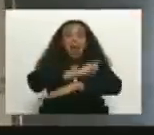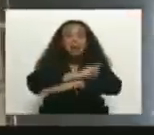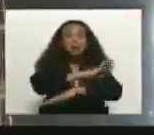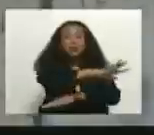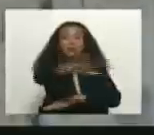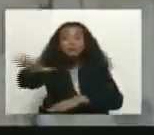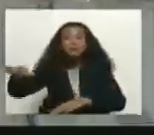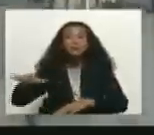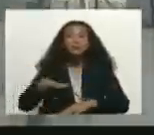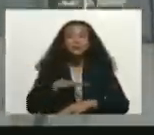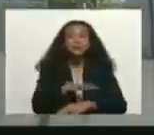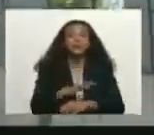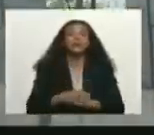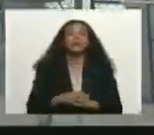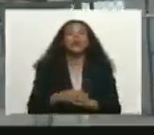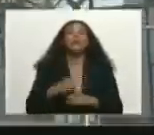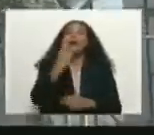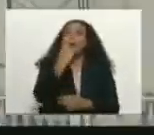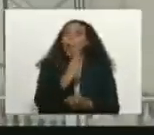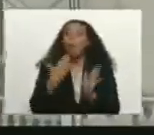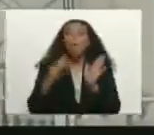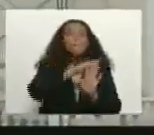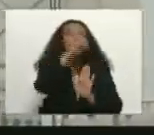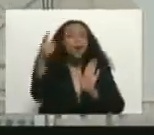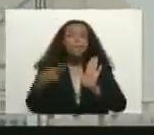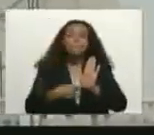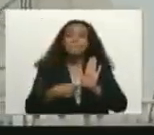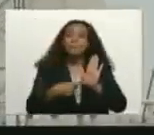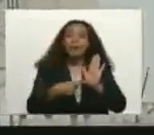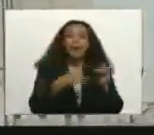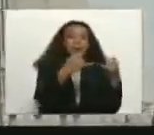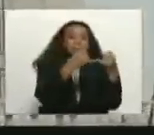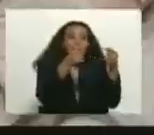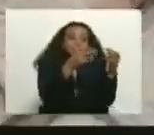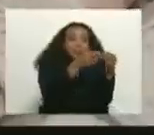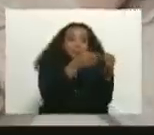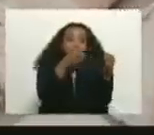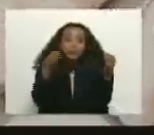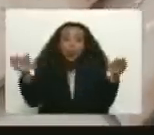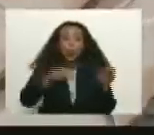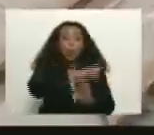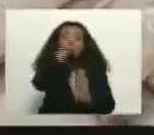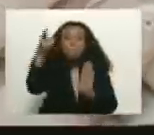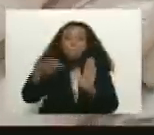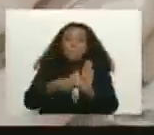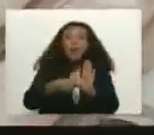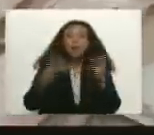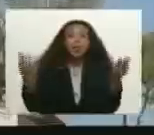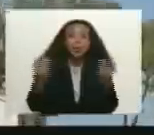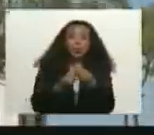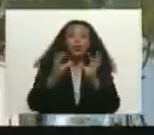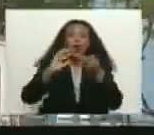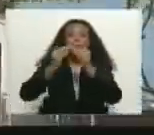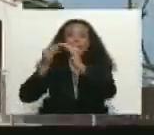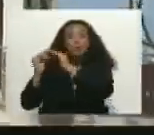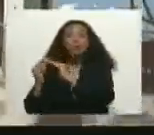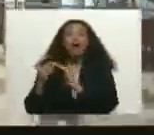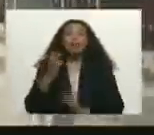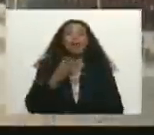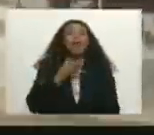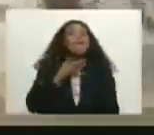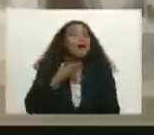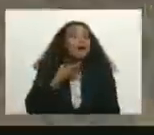Sí, 25.000. Tenemos que cubrir completamente ese trecho, ¿eh? Hacer el trabajo junto a las comunidades evangélicas, mis hermanos